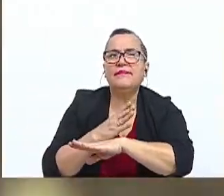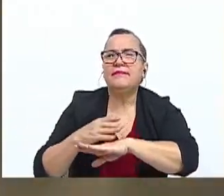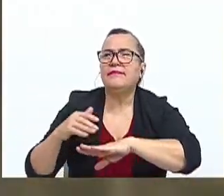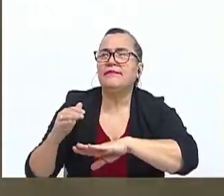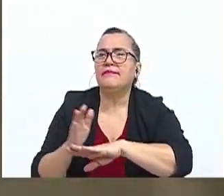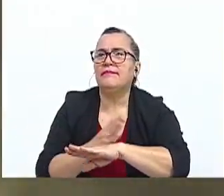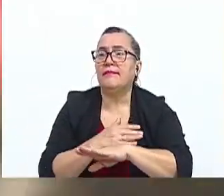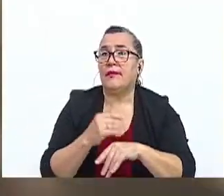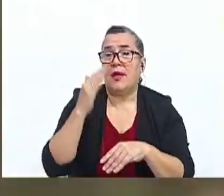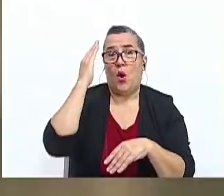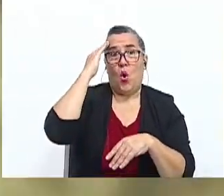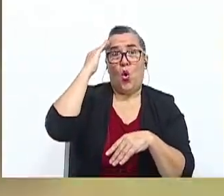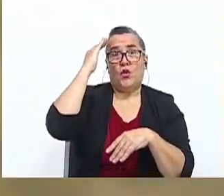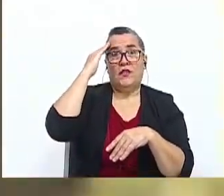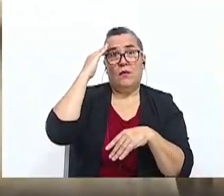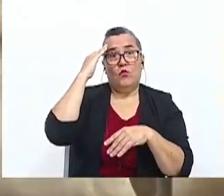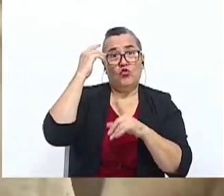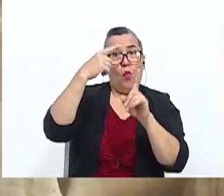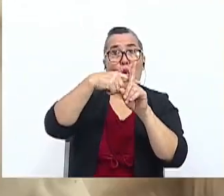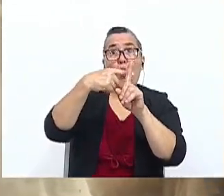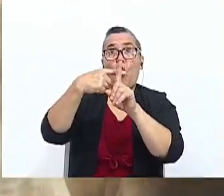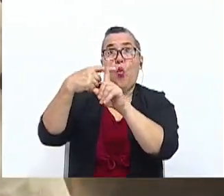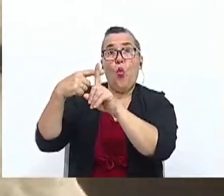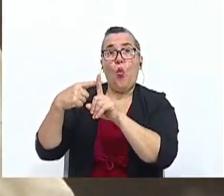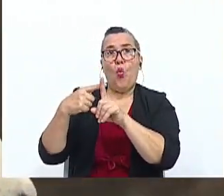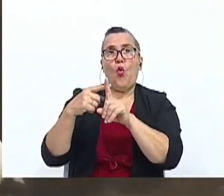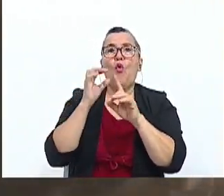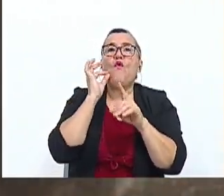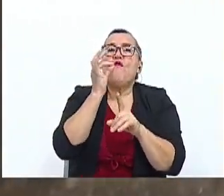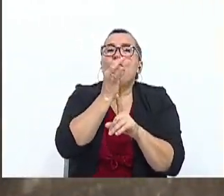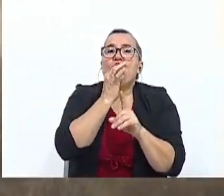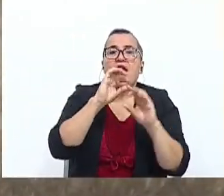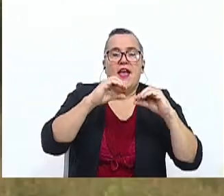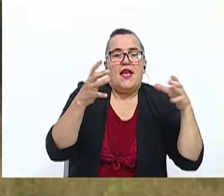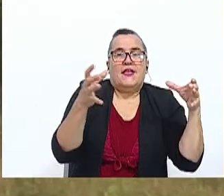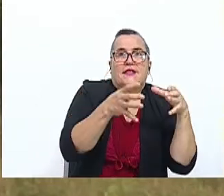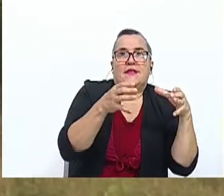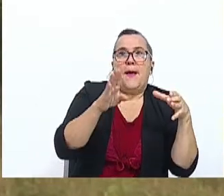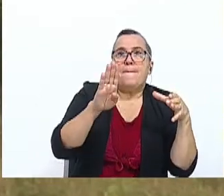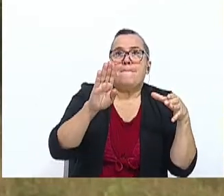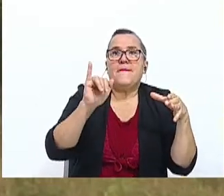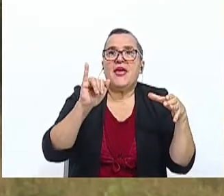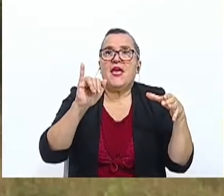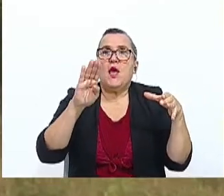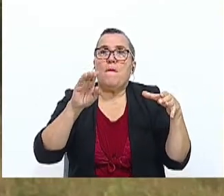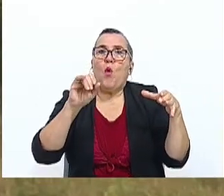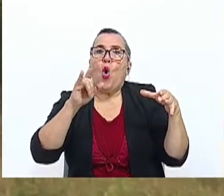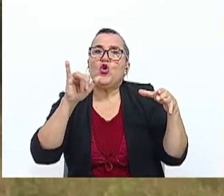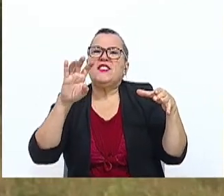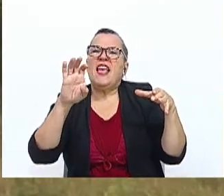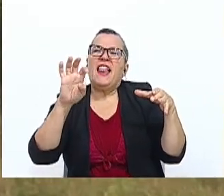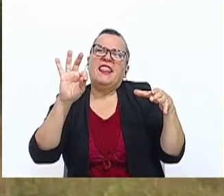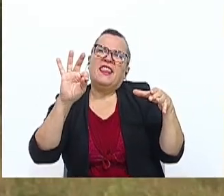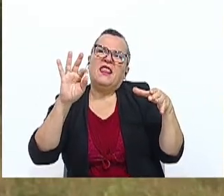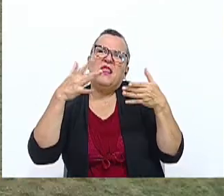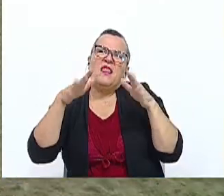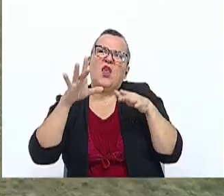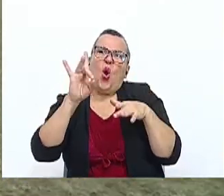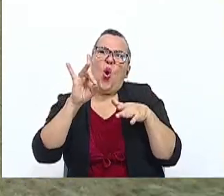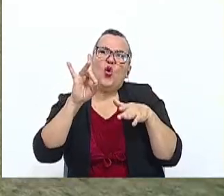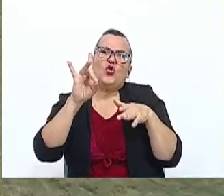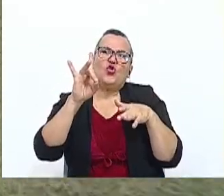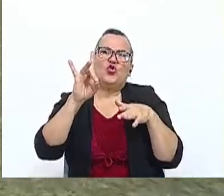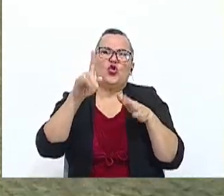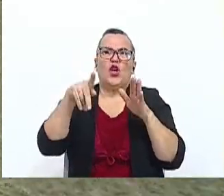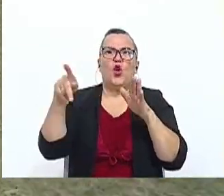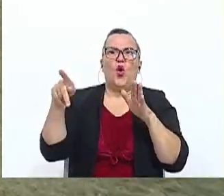Lo que conocemos como Cruzitas está en un conjunto de fincas de la ganadería Vivoyet, que suma unos 8 kilómetros cuadrados en